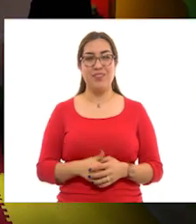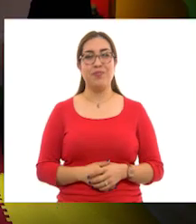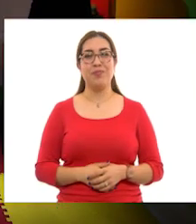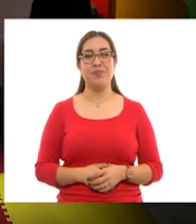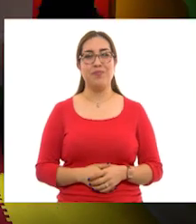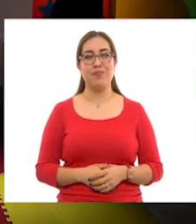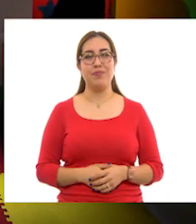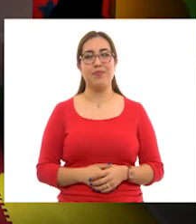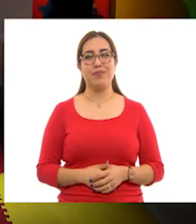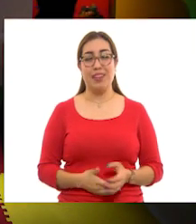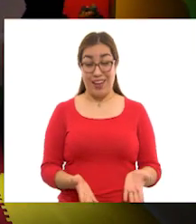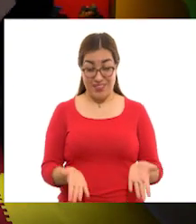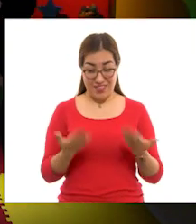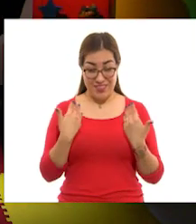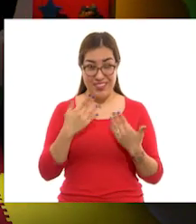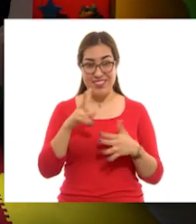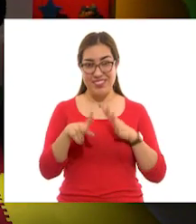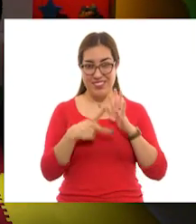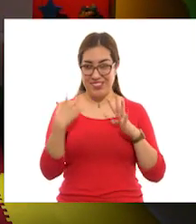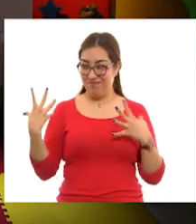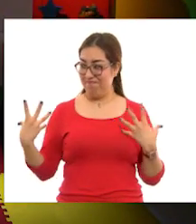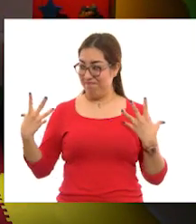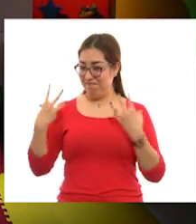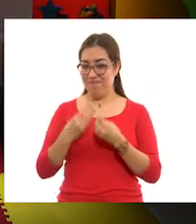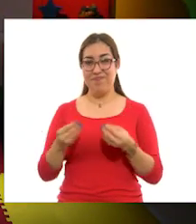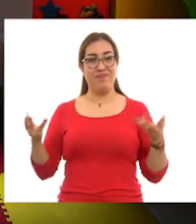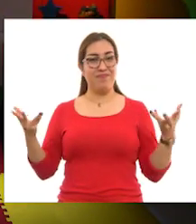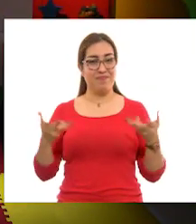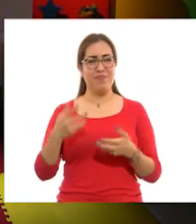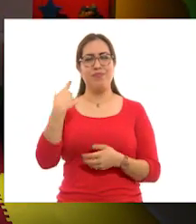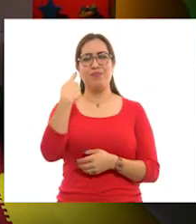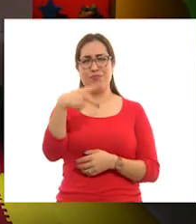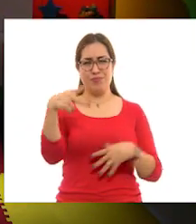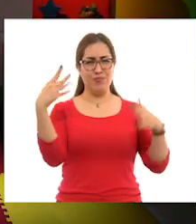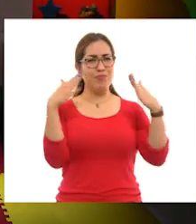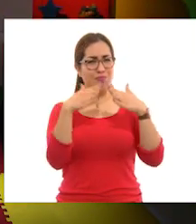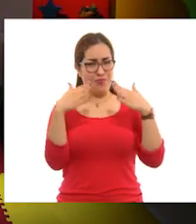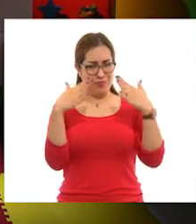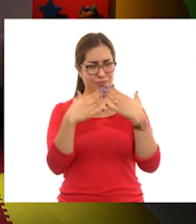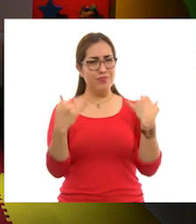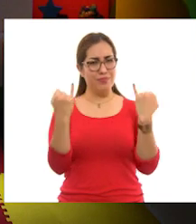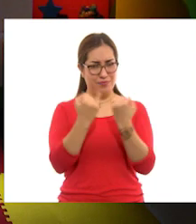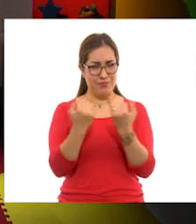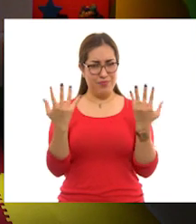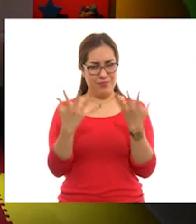¡Vamos, Moni! ¡Inténtalo! ¡Allí en casa! ¡Inténtenlo también!